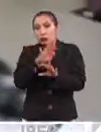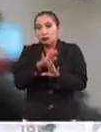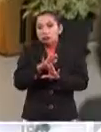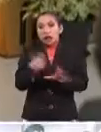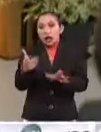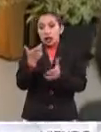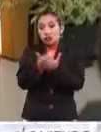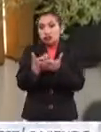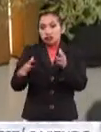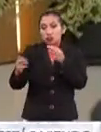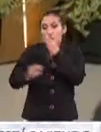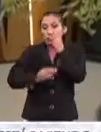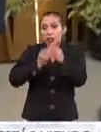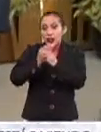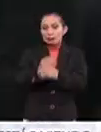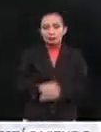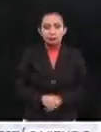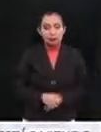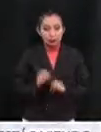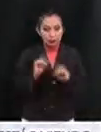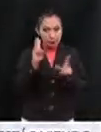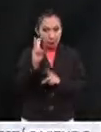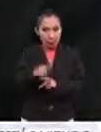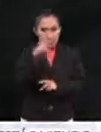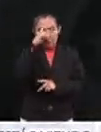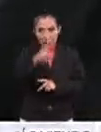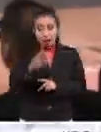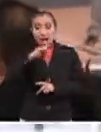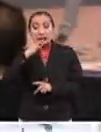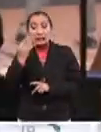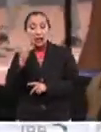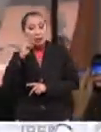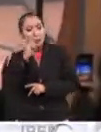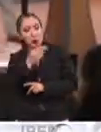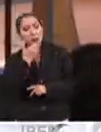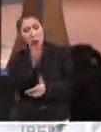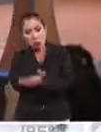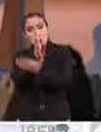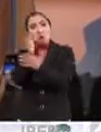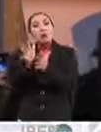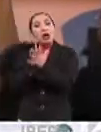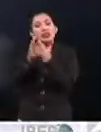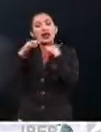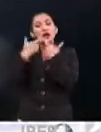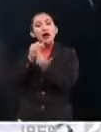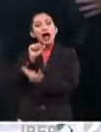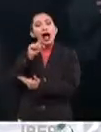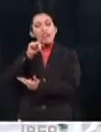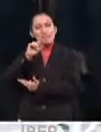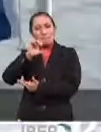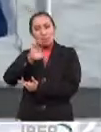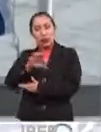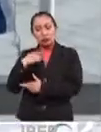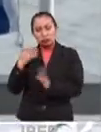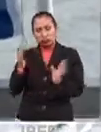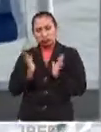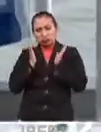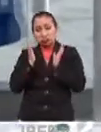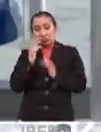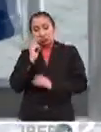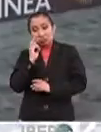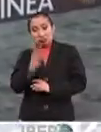de economía global. Indudablemente México y Chile hemos visto una buena participación en la reunión de APEC. Me sorprende